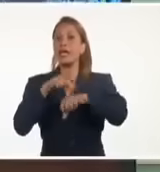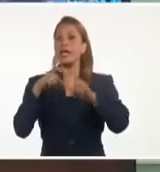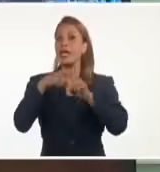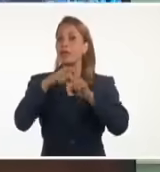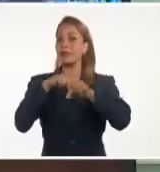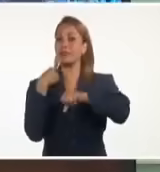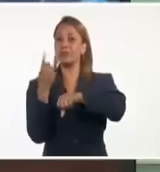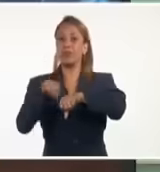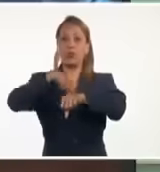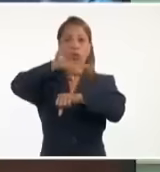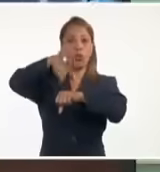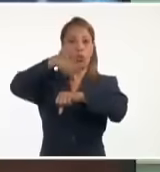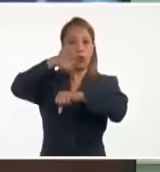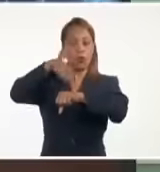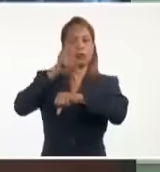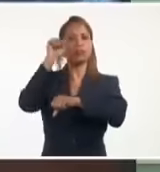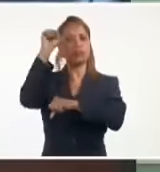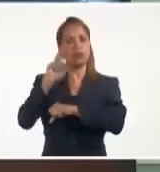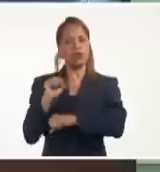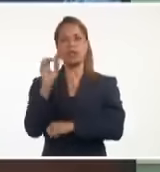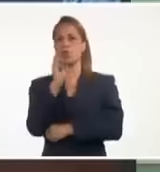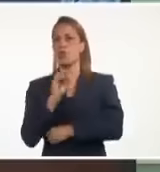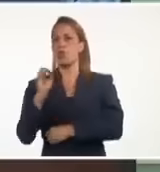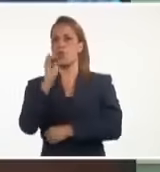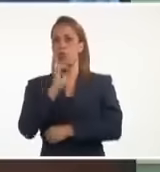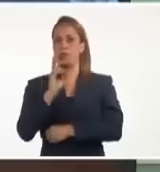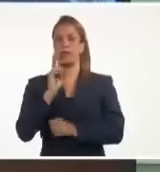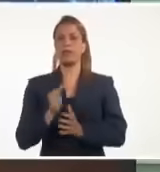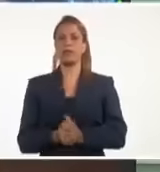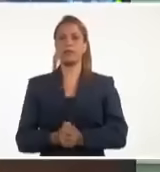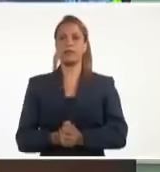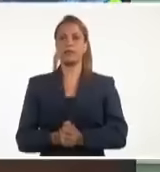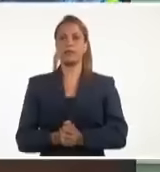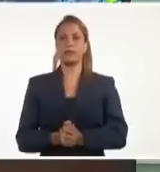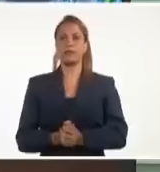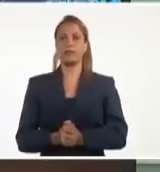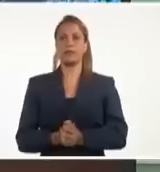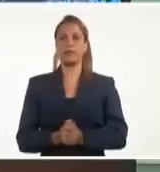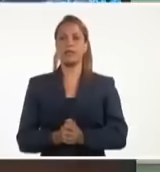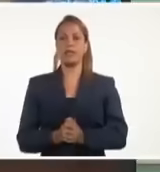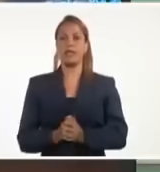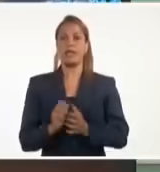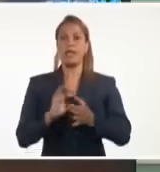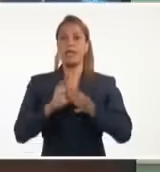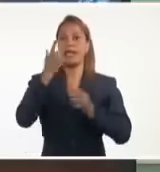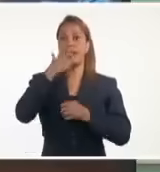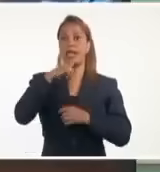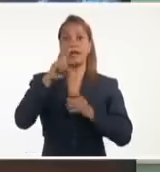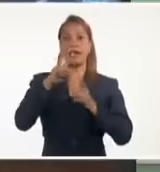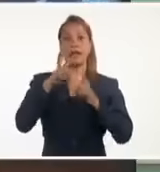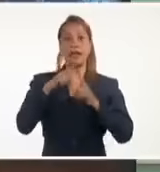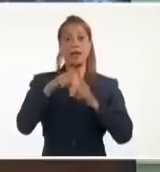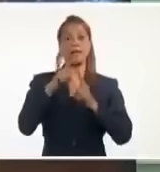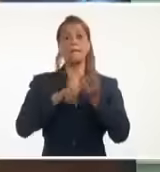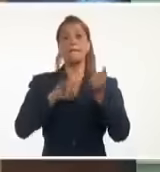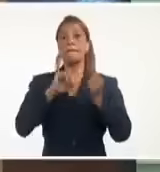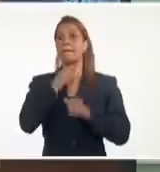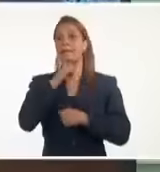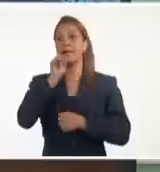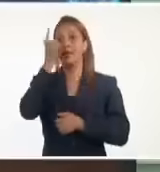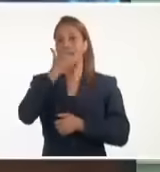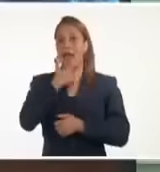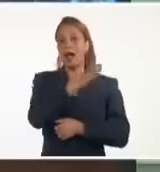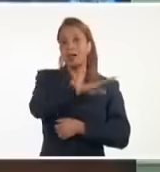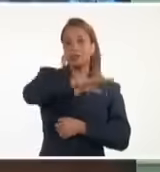en estaciones del sur oriental, en la estación de la Gran Piedra, que está a unos 1.200 metros de altura, ahí